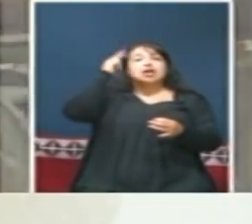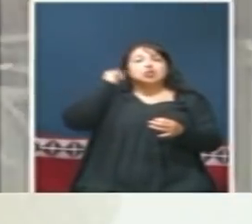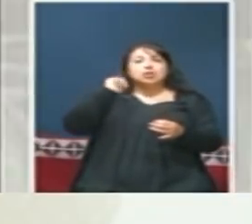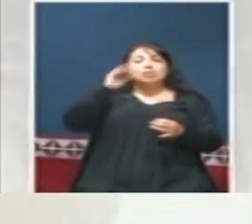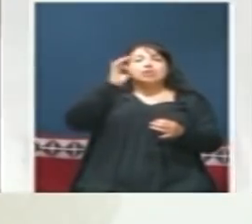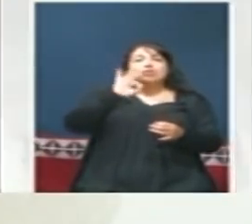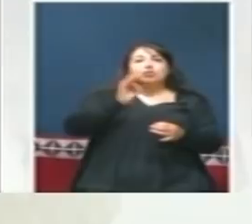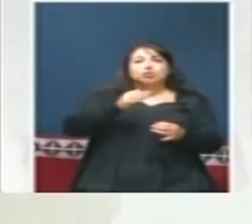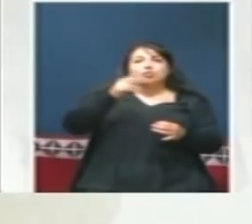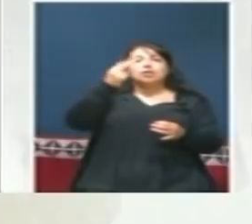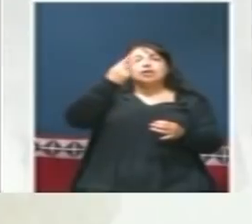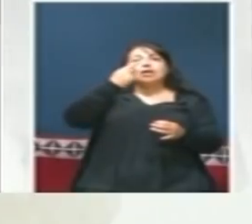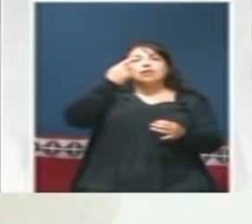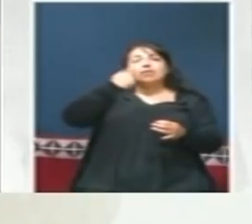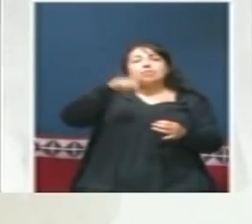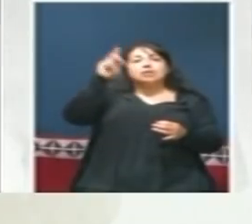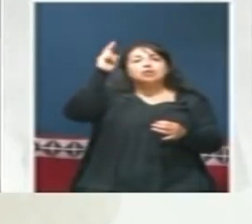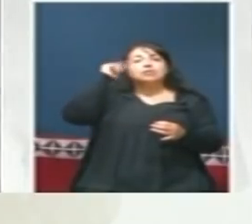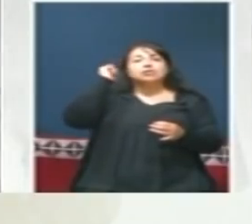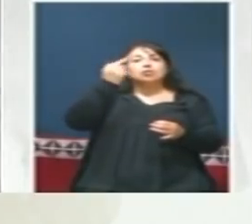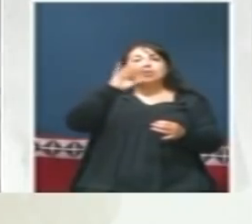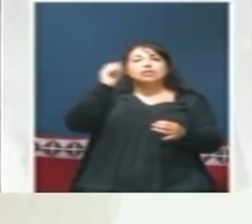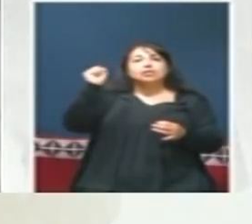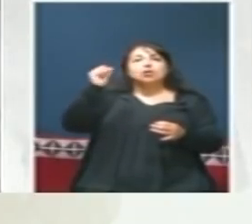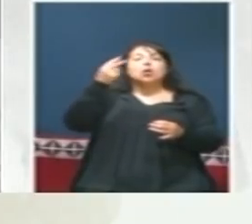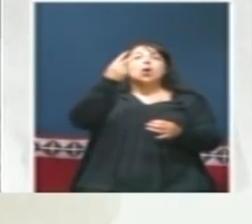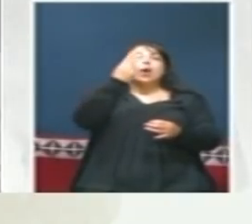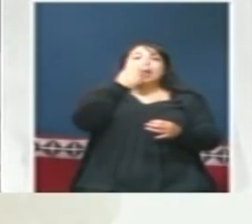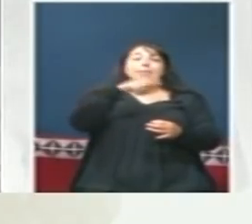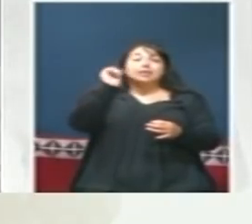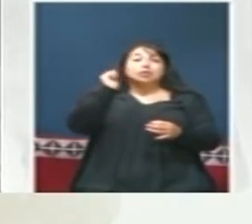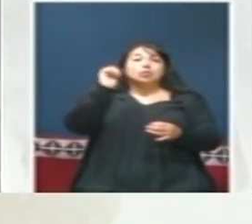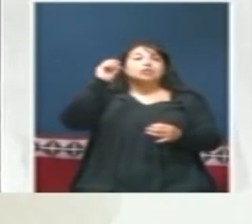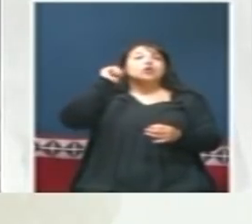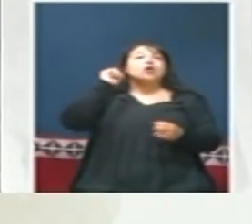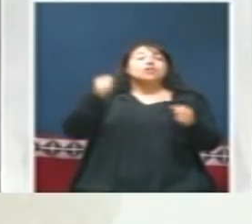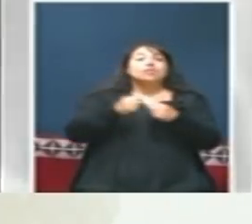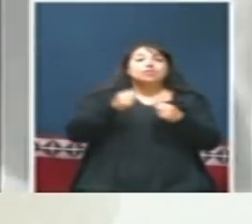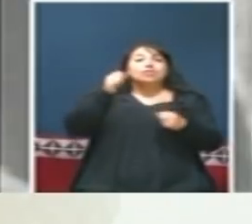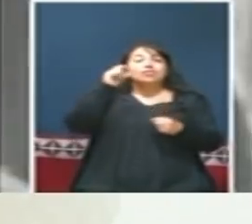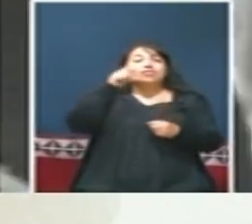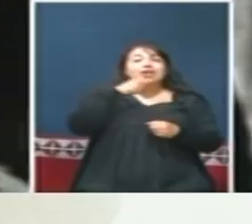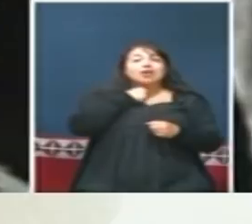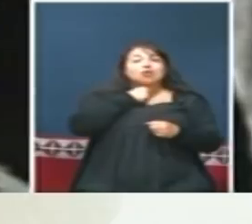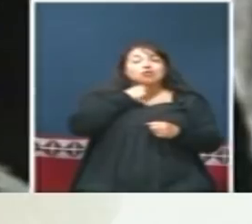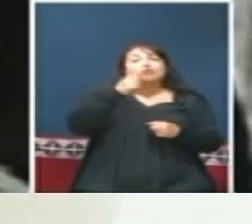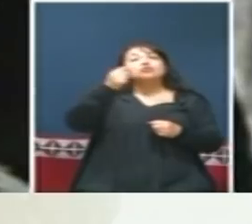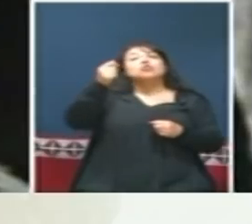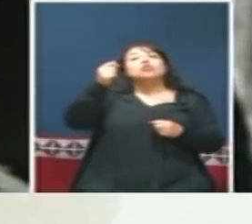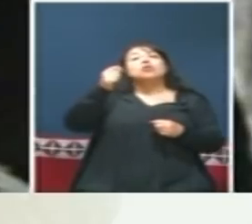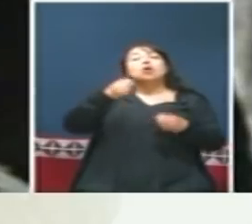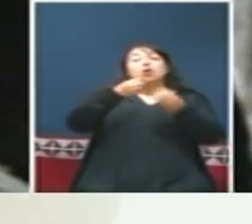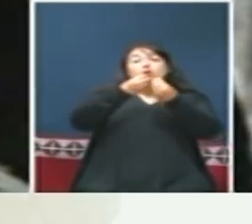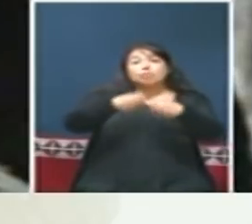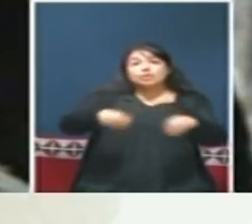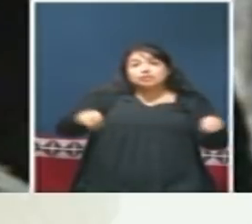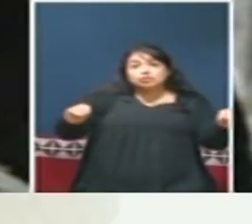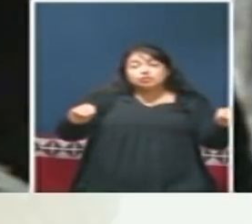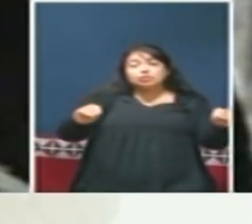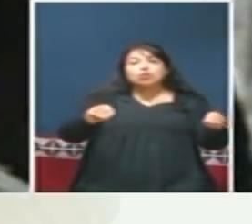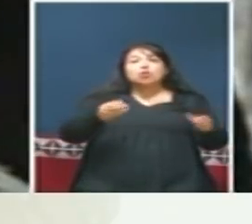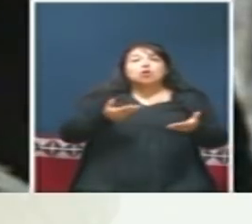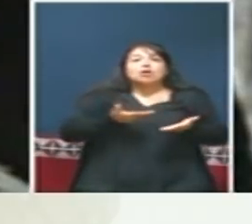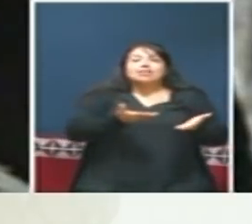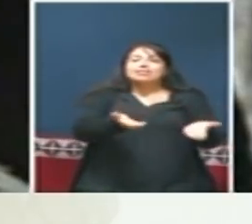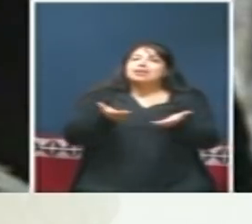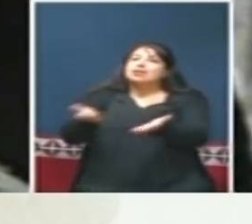de 1949, el 24 de agosto de 1968 inició su ministerio pastoral como tercer